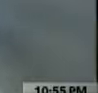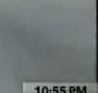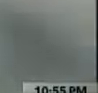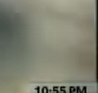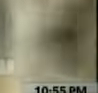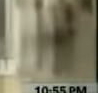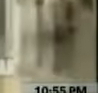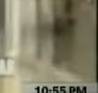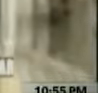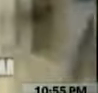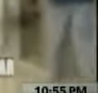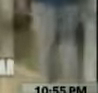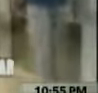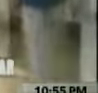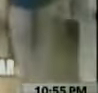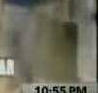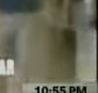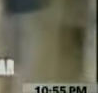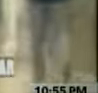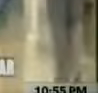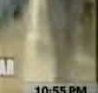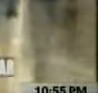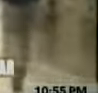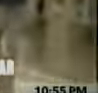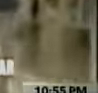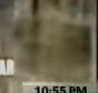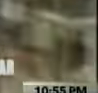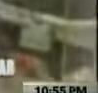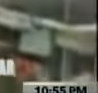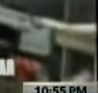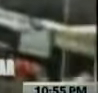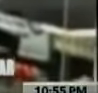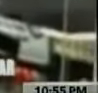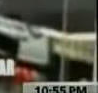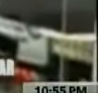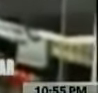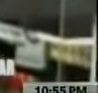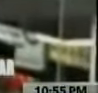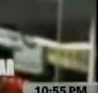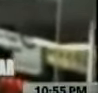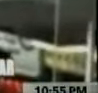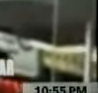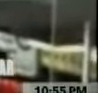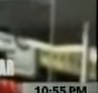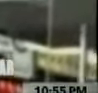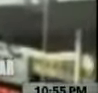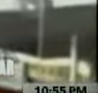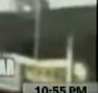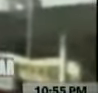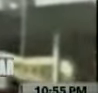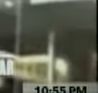side. And you can hear it in my accent when I talk. I'm an Englishman in